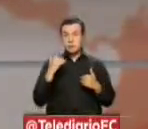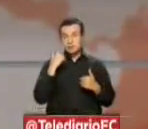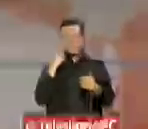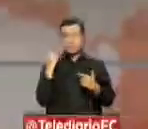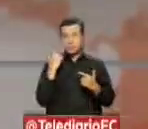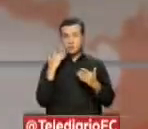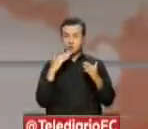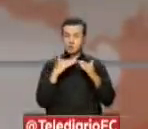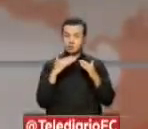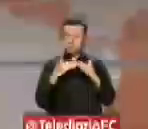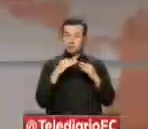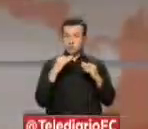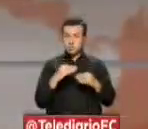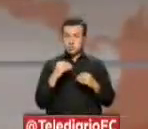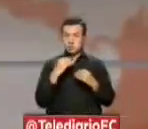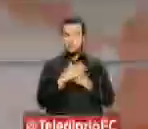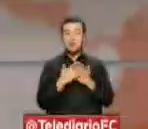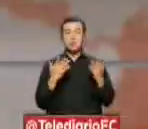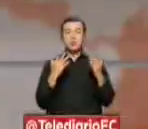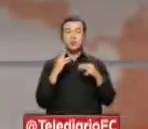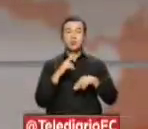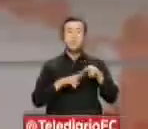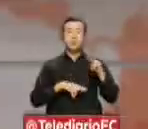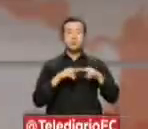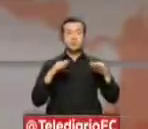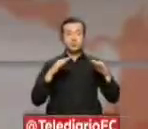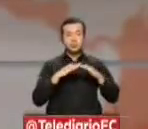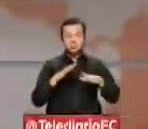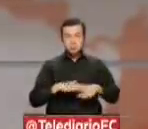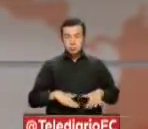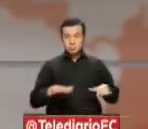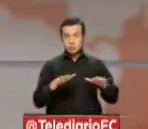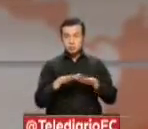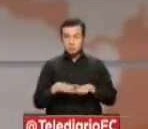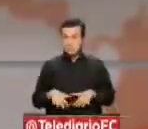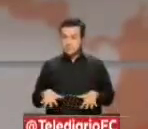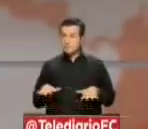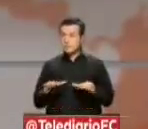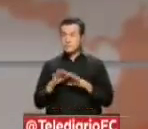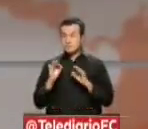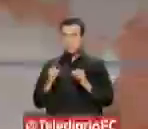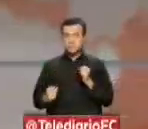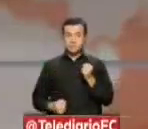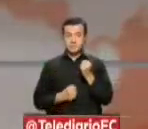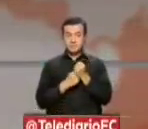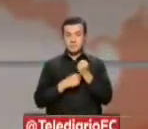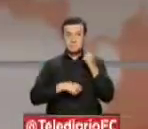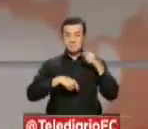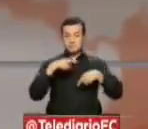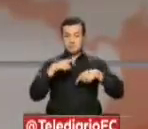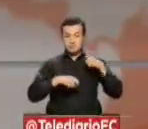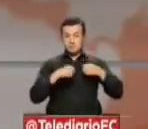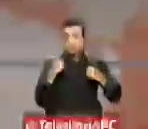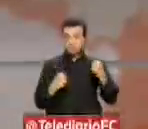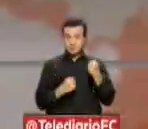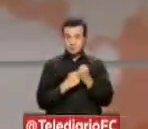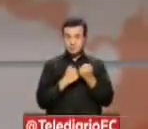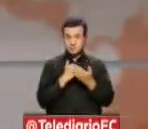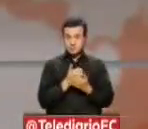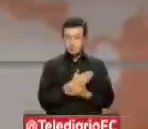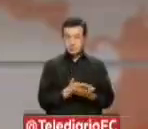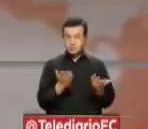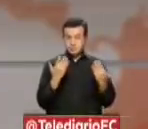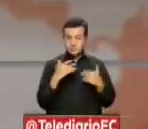las viviendas y que se construyan viviendas de interés popular en esos terrenos financiadas por las cooperativas de ahorro y crédito, pero también